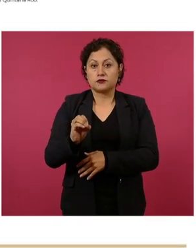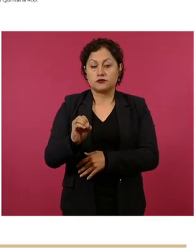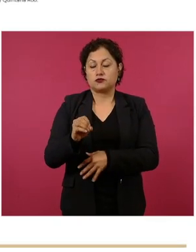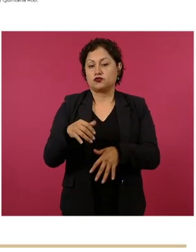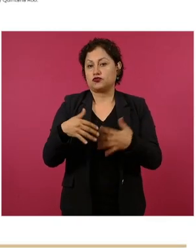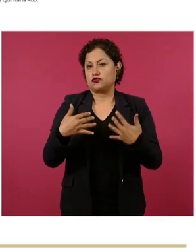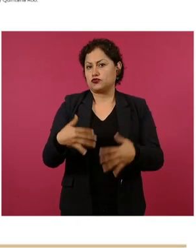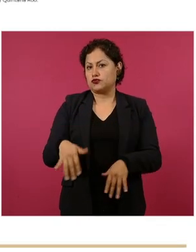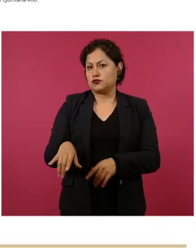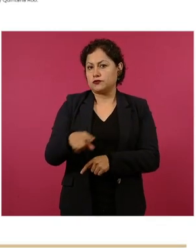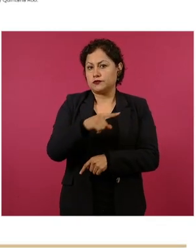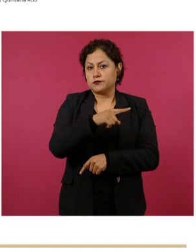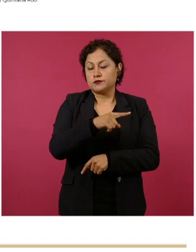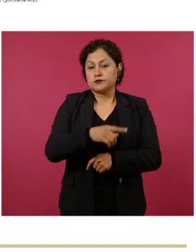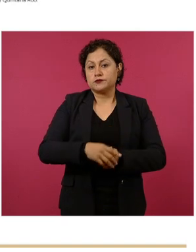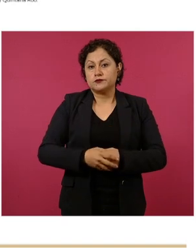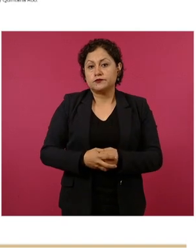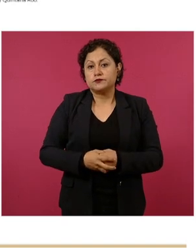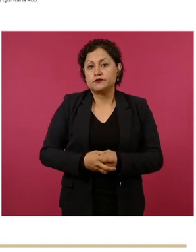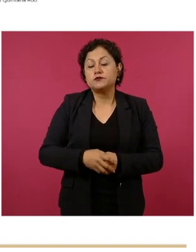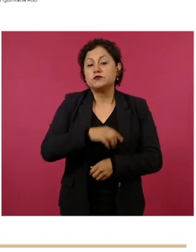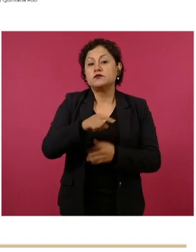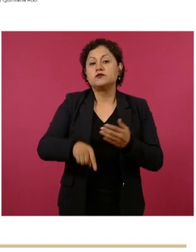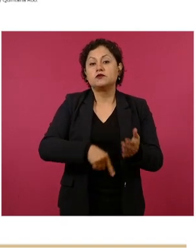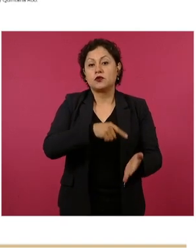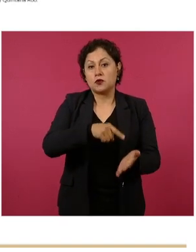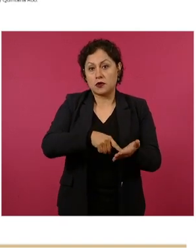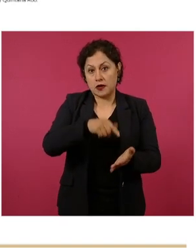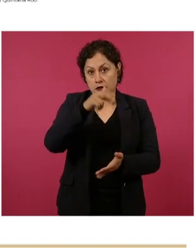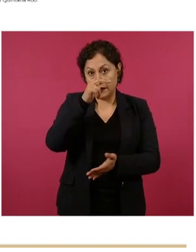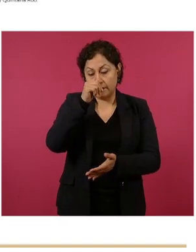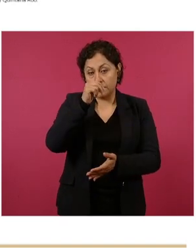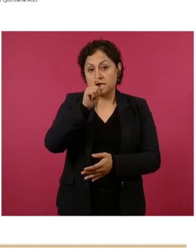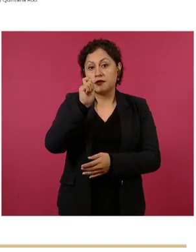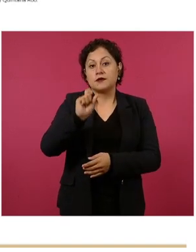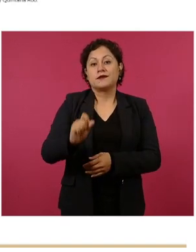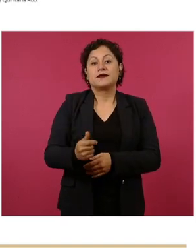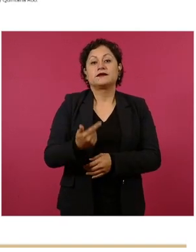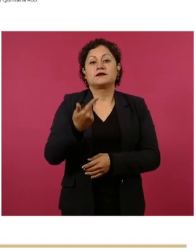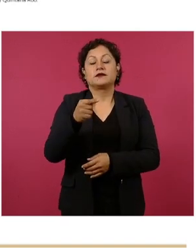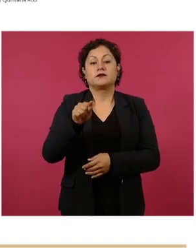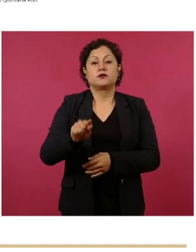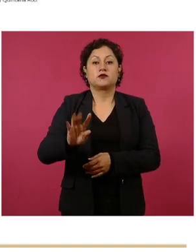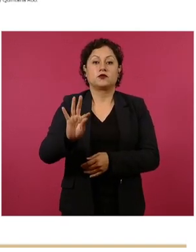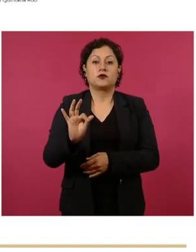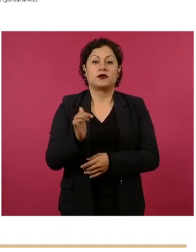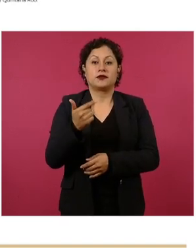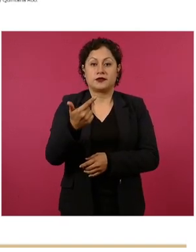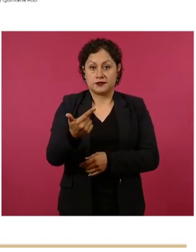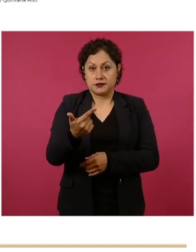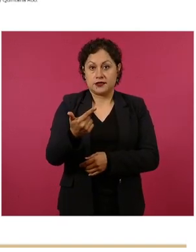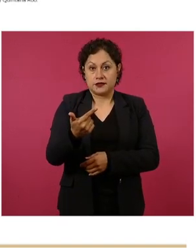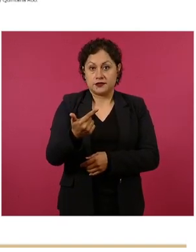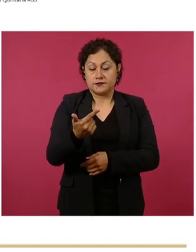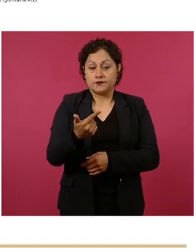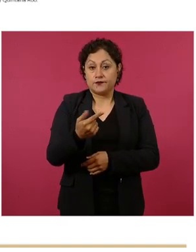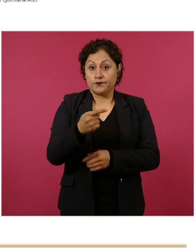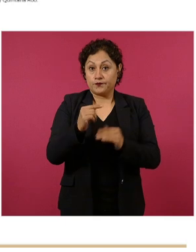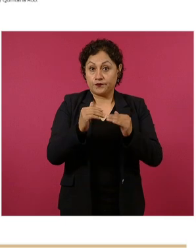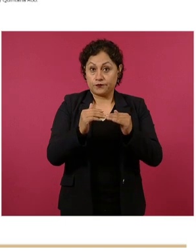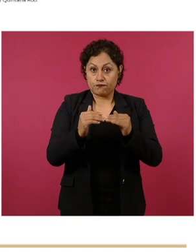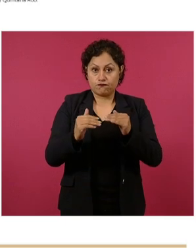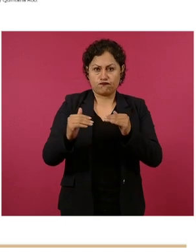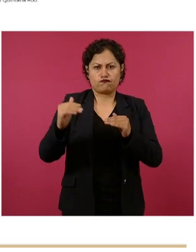Sapi de CB, en Hermosillo, Sonora, 27 pesos con 49 centavos, 2.2 pesos